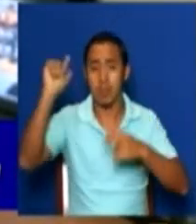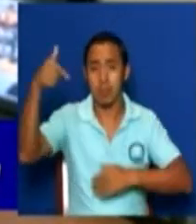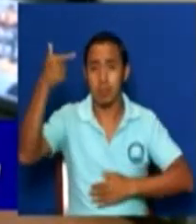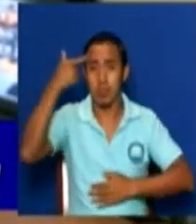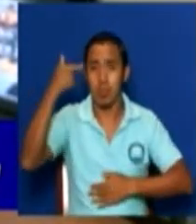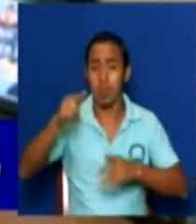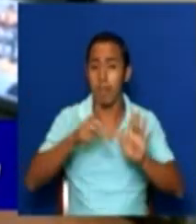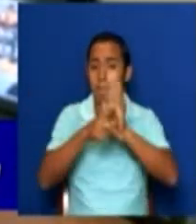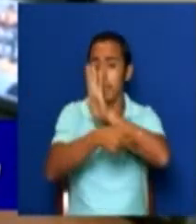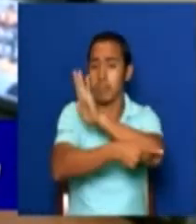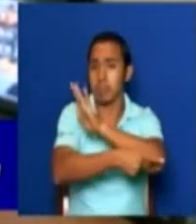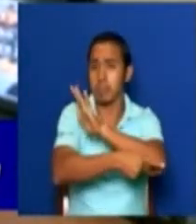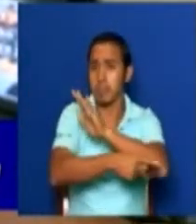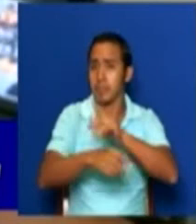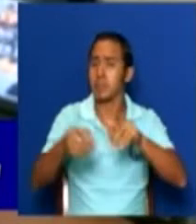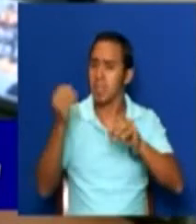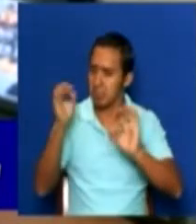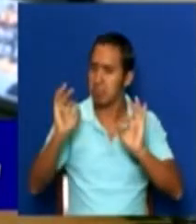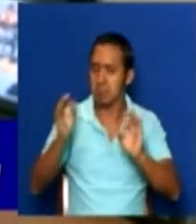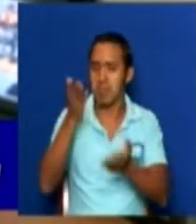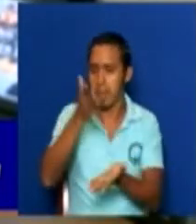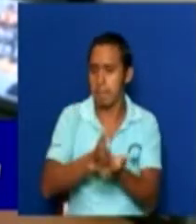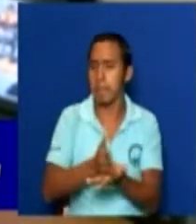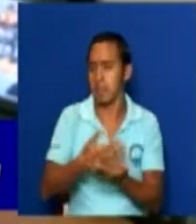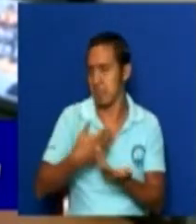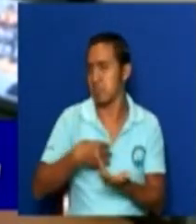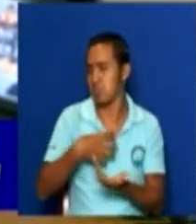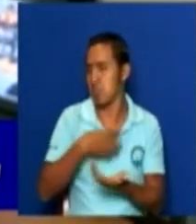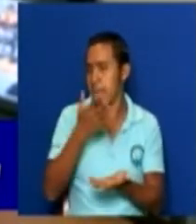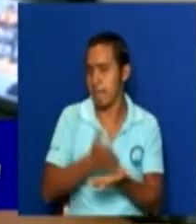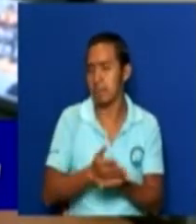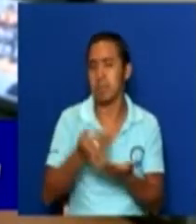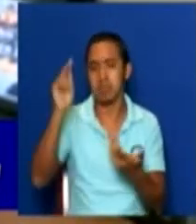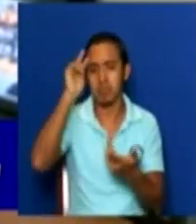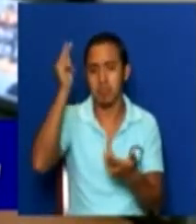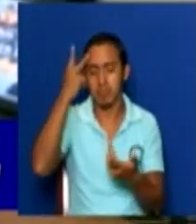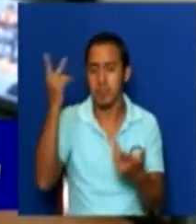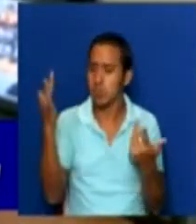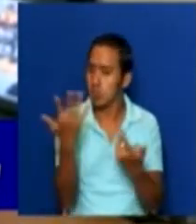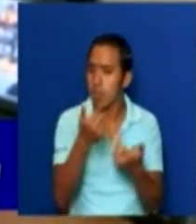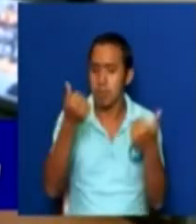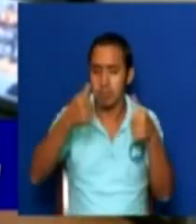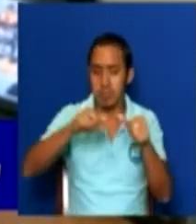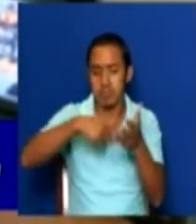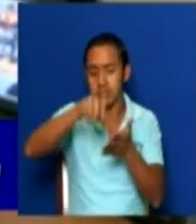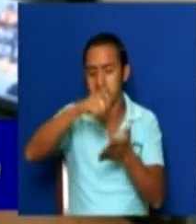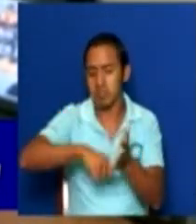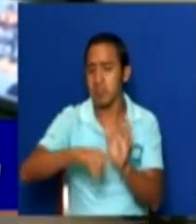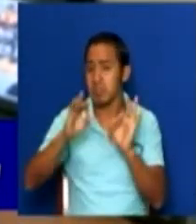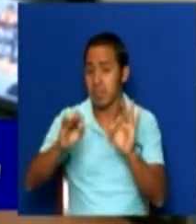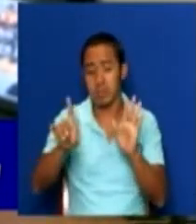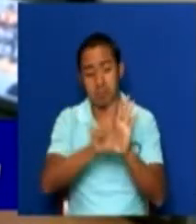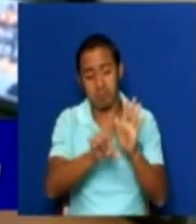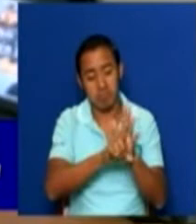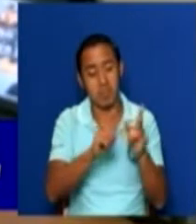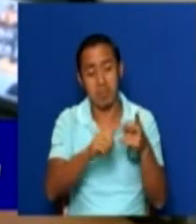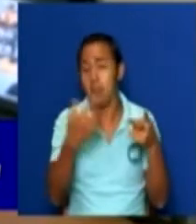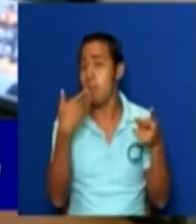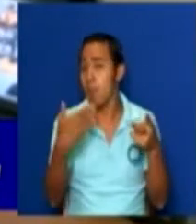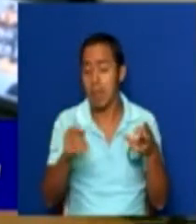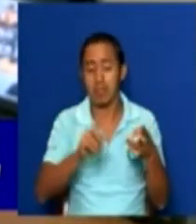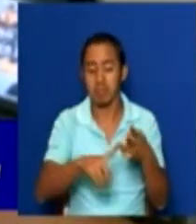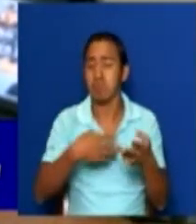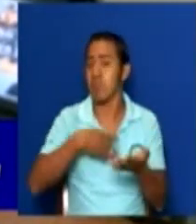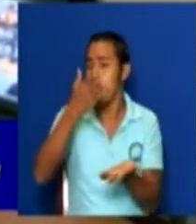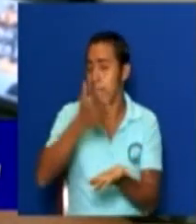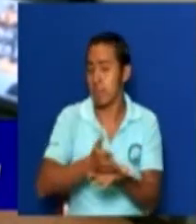como país, hay voluntad política de avanzar porque se han firmado todos los convenios, existen marcos jurídicos, existe